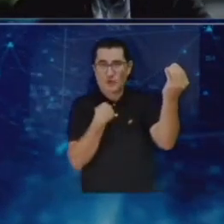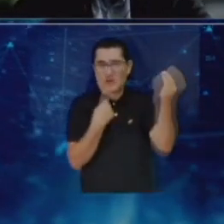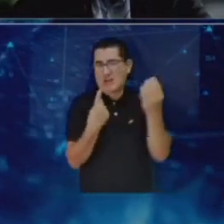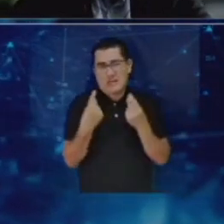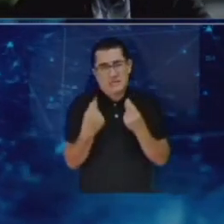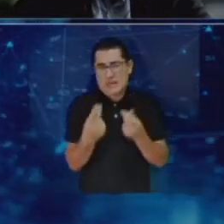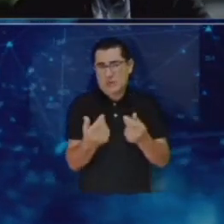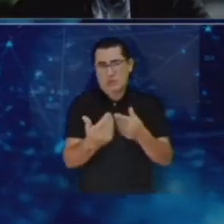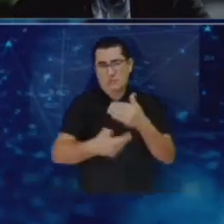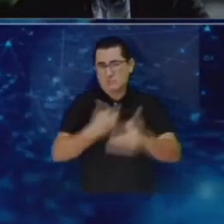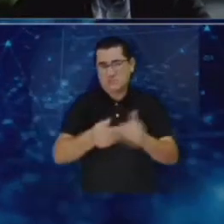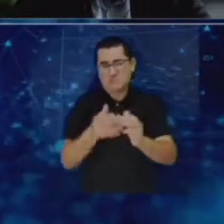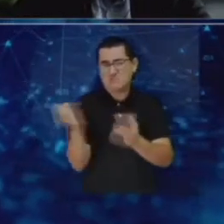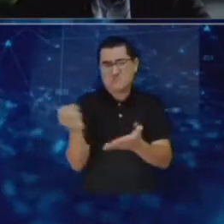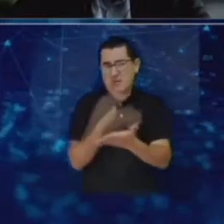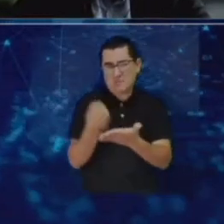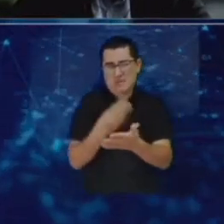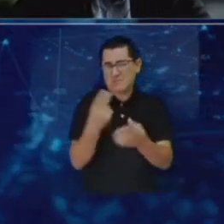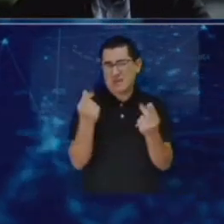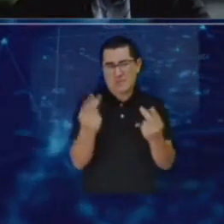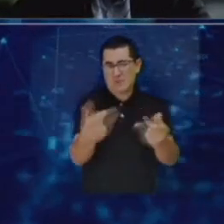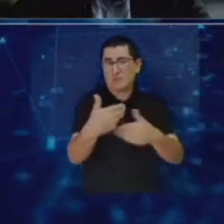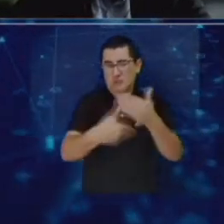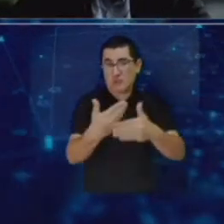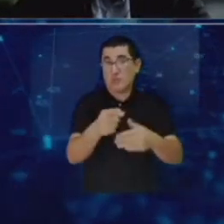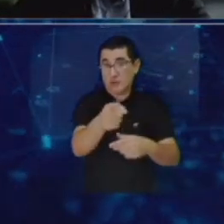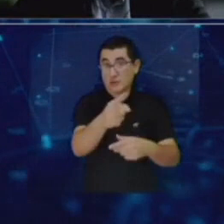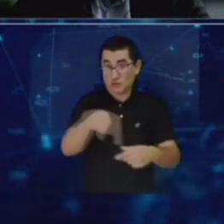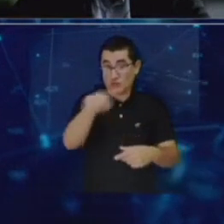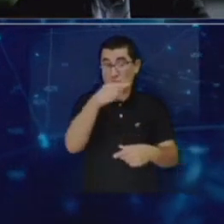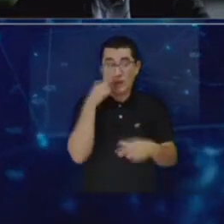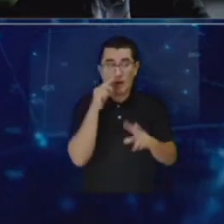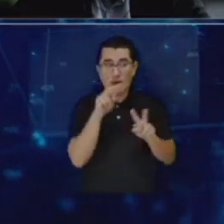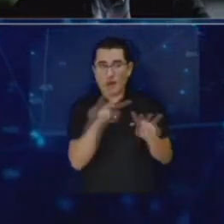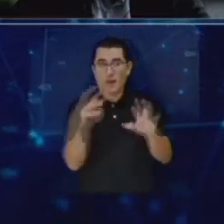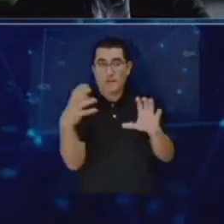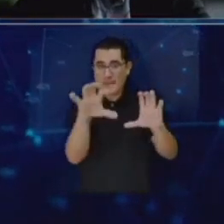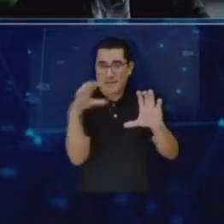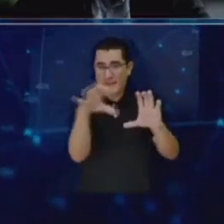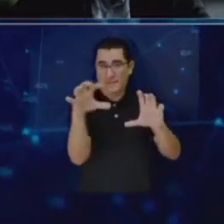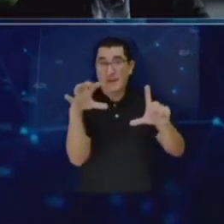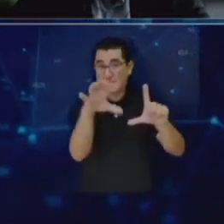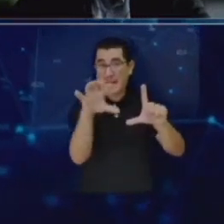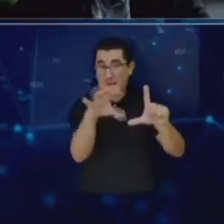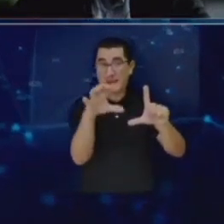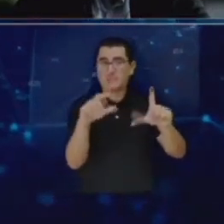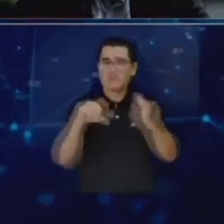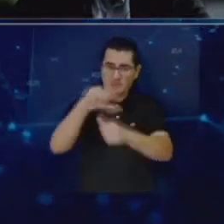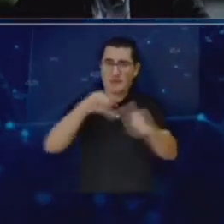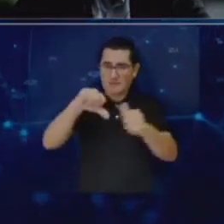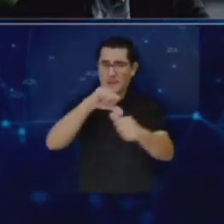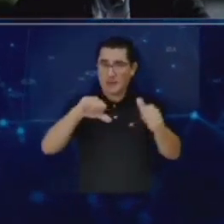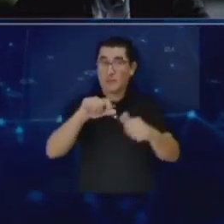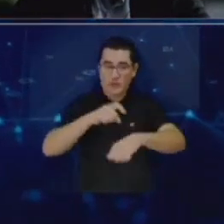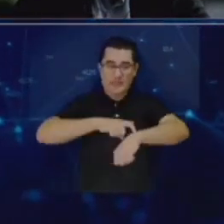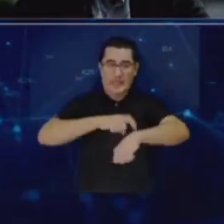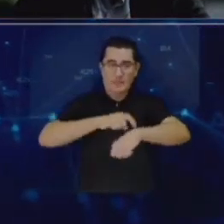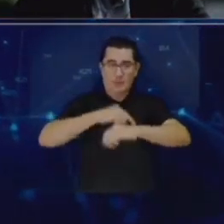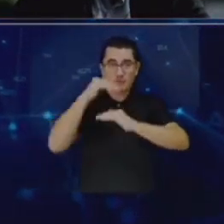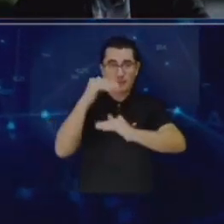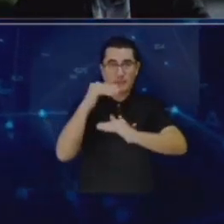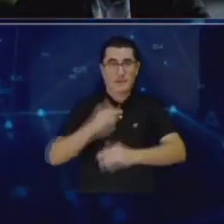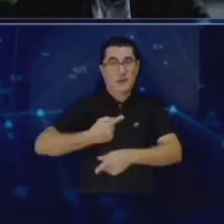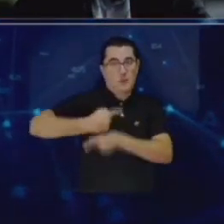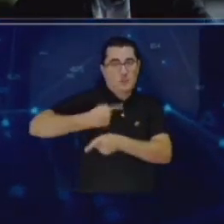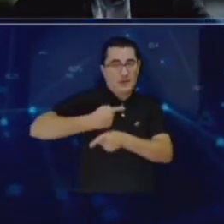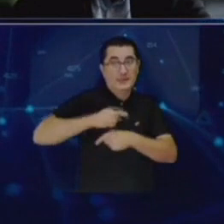en las diapositivas. Esto con pues la intención de no excederme del tiempo establecido.